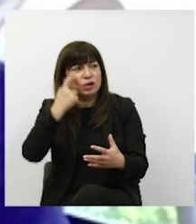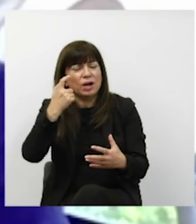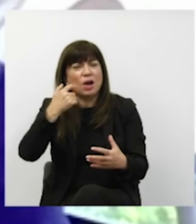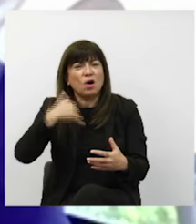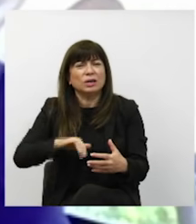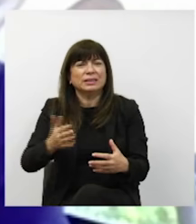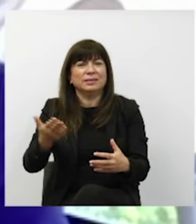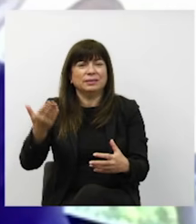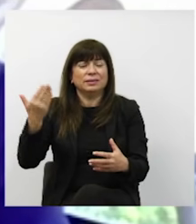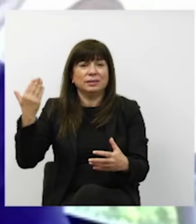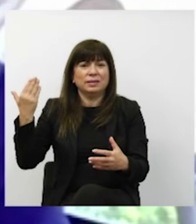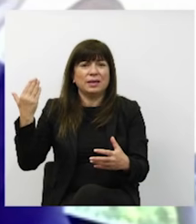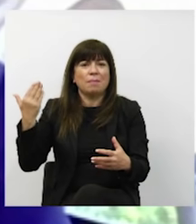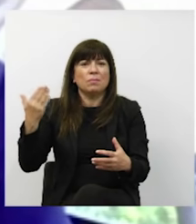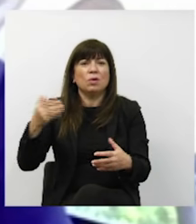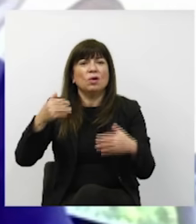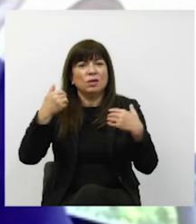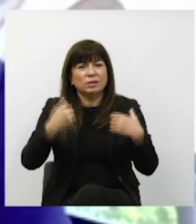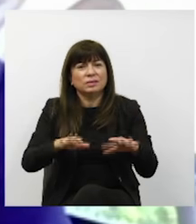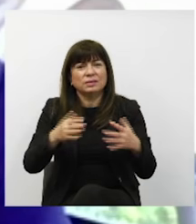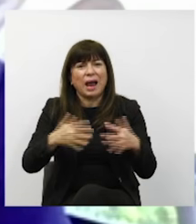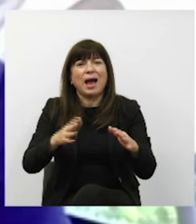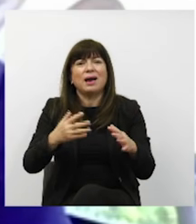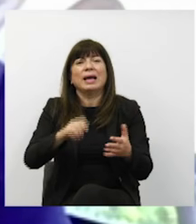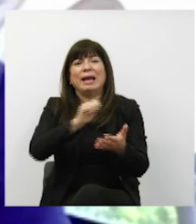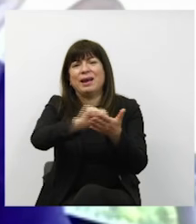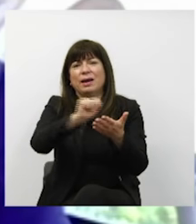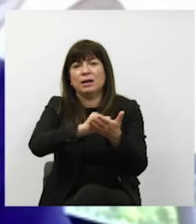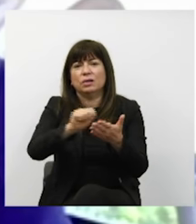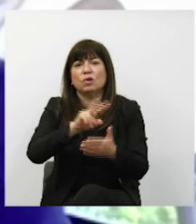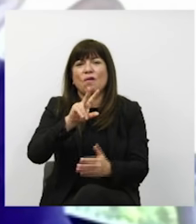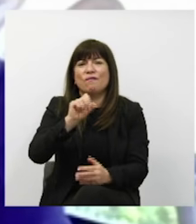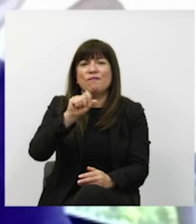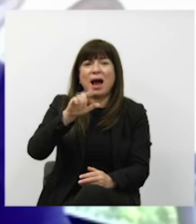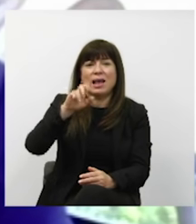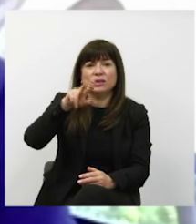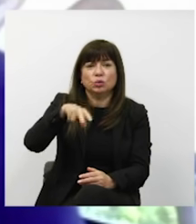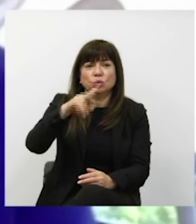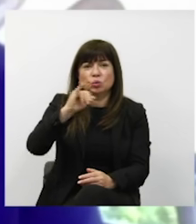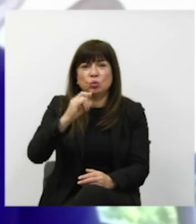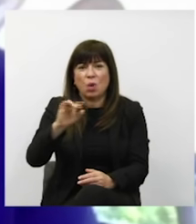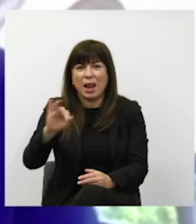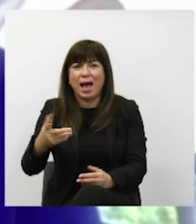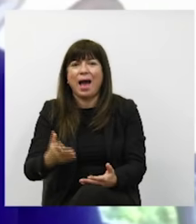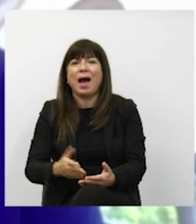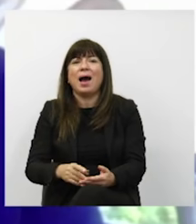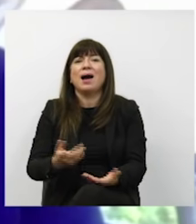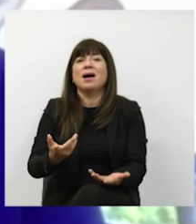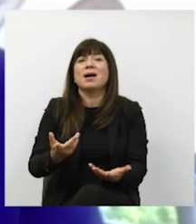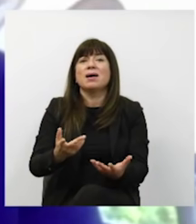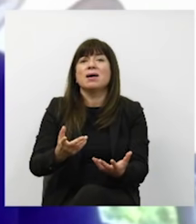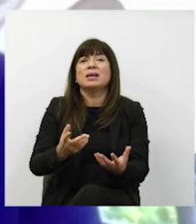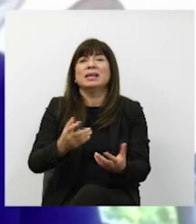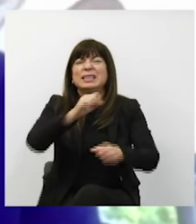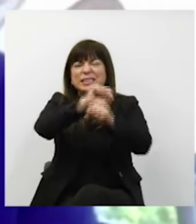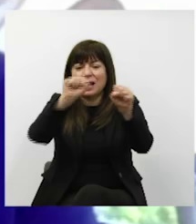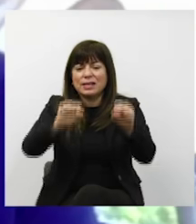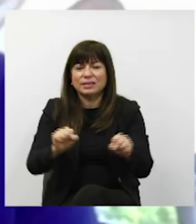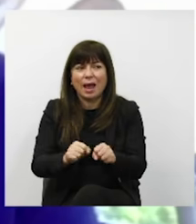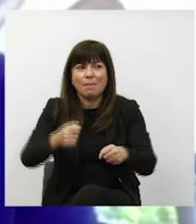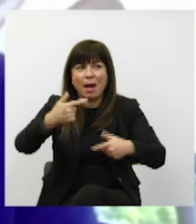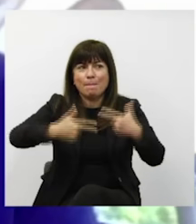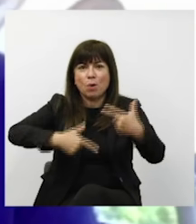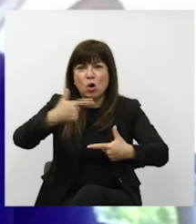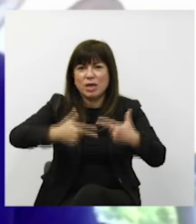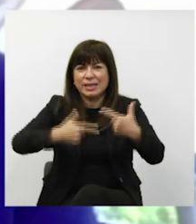hace mucho lo ha escrito Valenzuela y otros, nuestro régimen político, la parte, lo que se llama orgánica